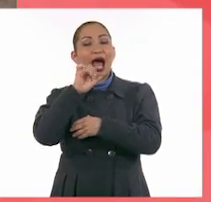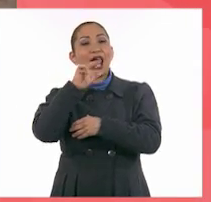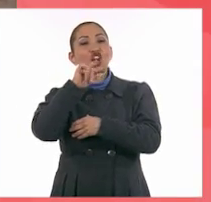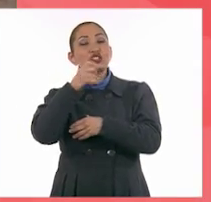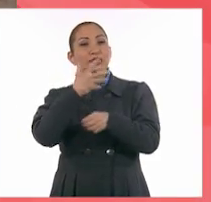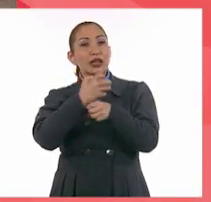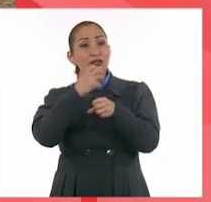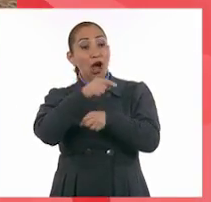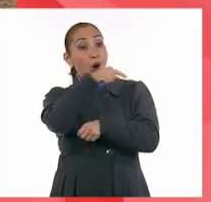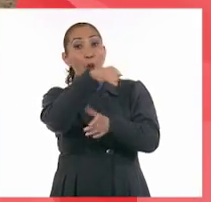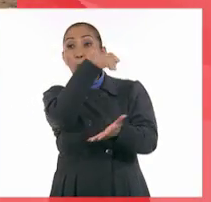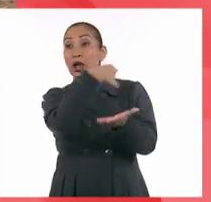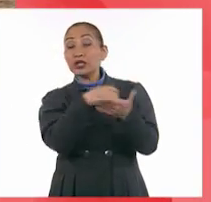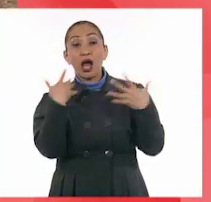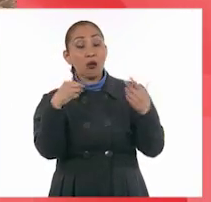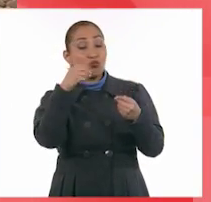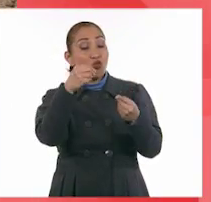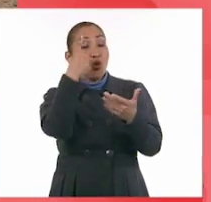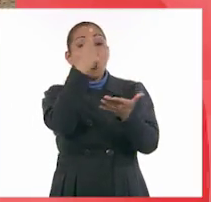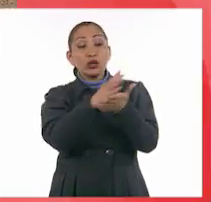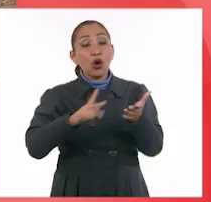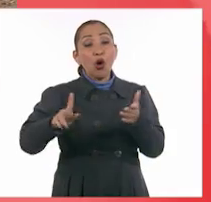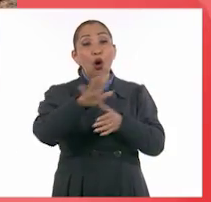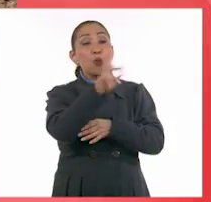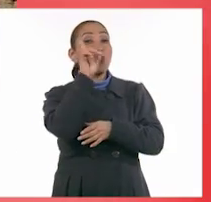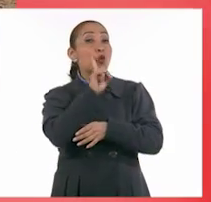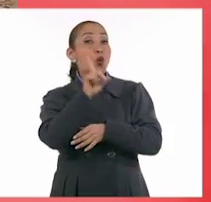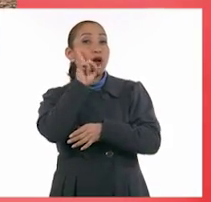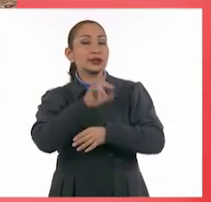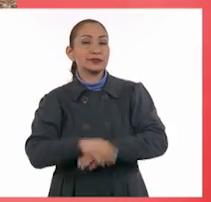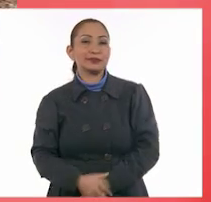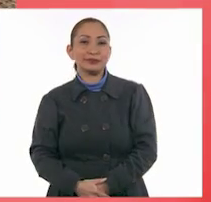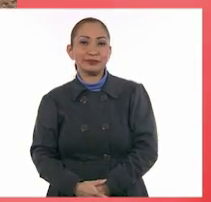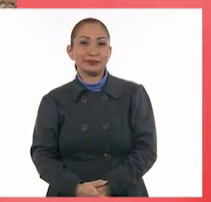V de haber hallado una isla poblada únicamente por mujeres.